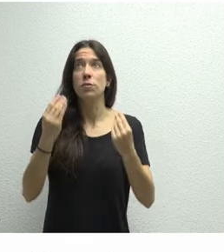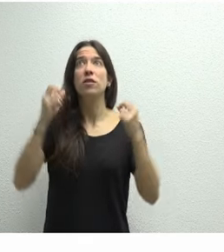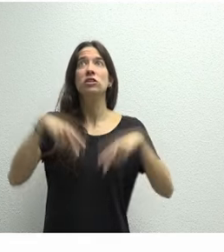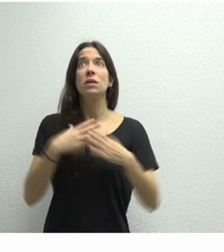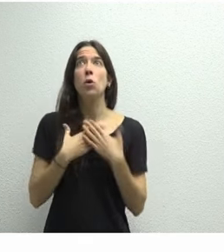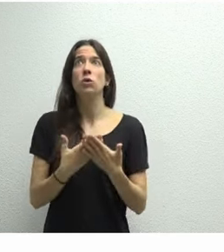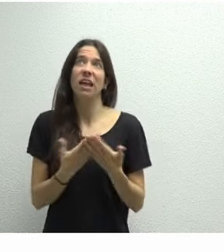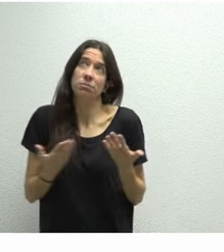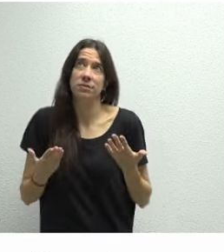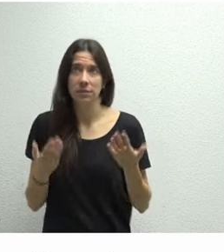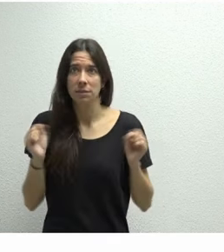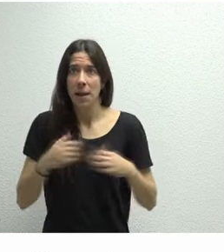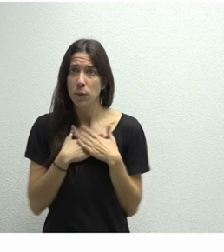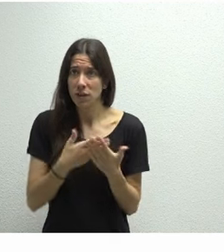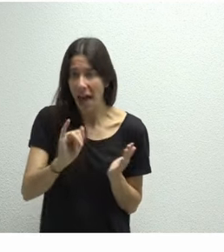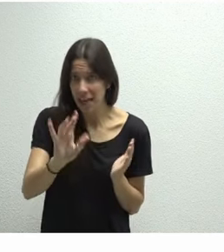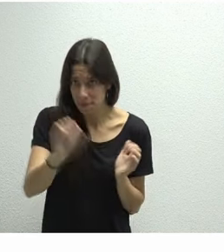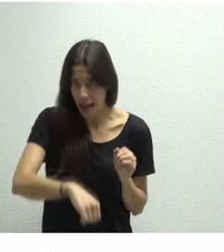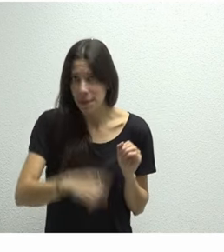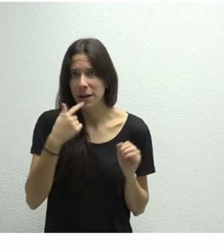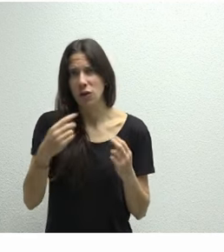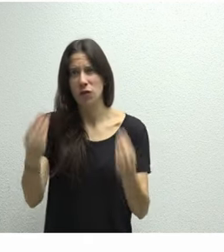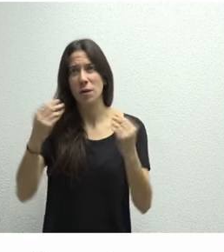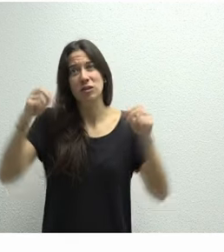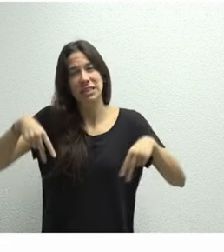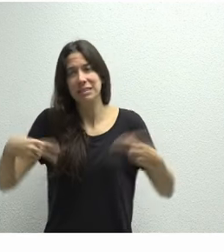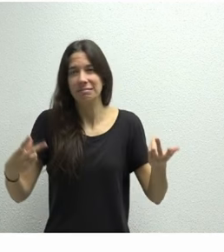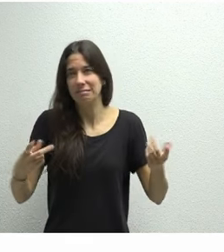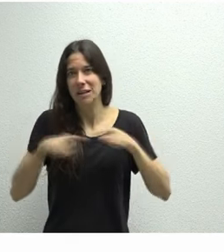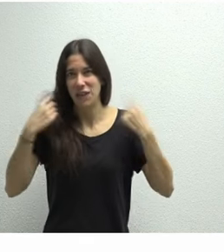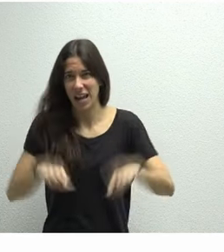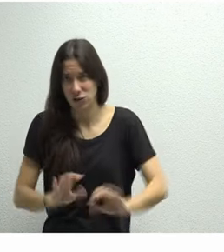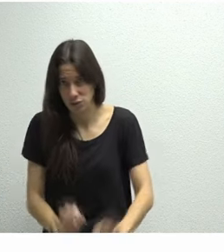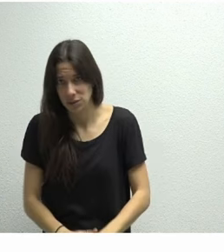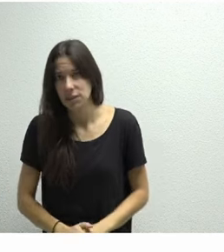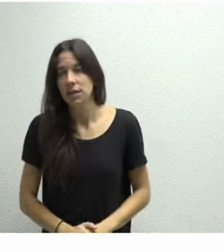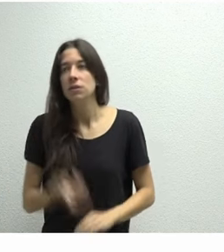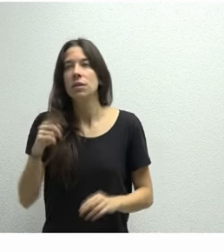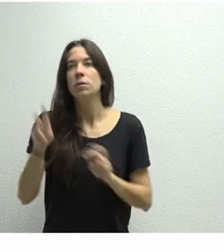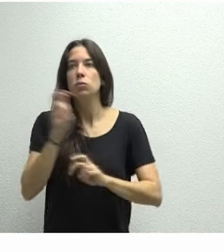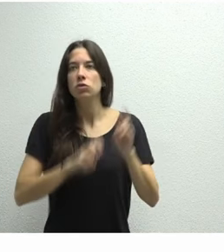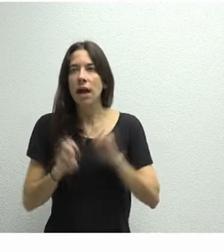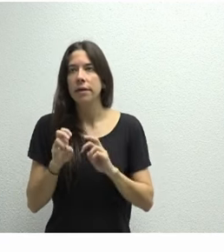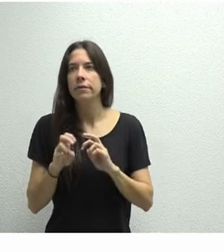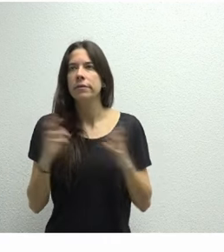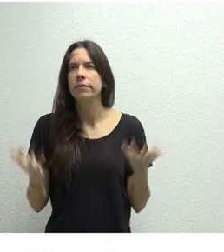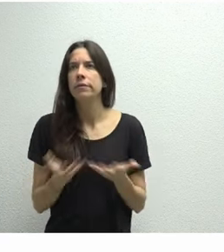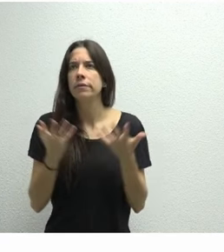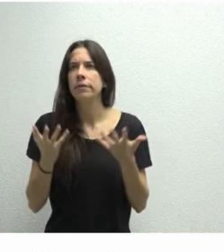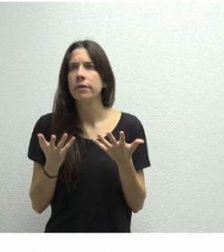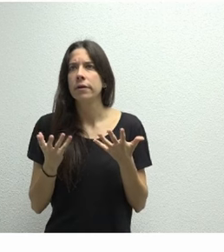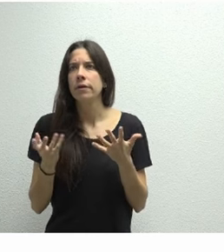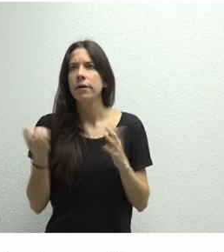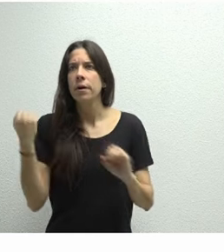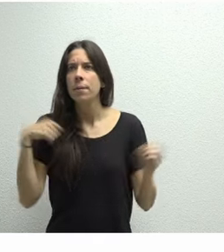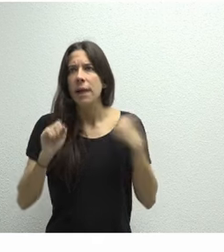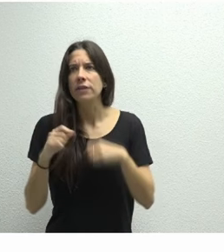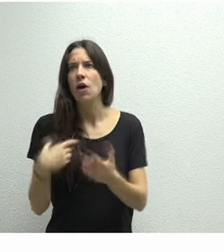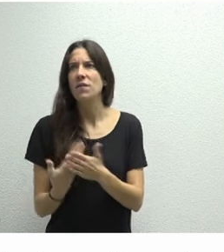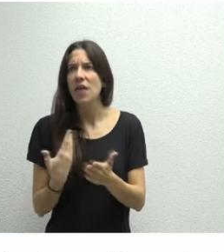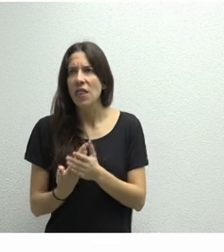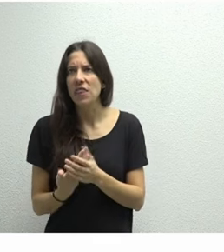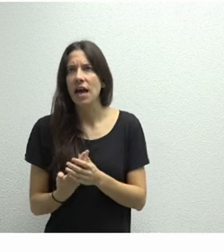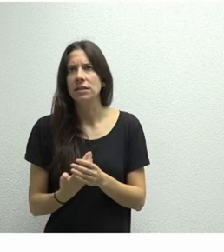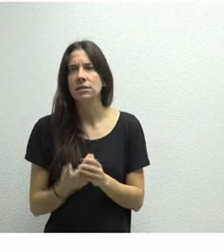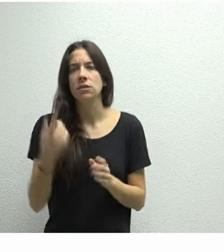al fracaso no proer y Buscar liderazgos prácticos evidencias de aquellos que lo están haciendo bien Oye pues nos fuimos a